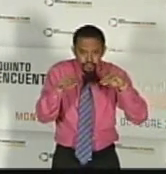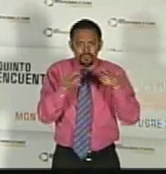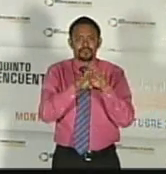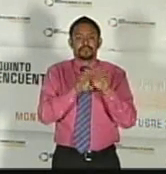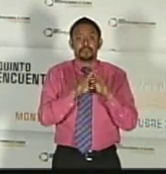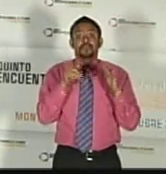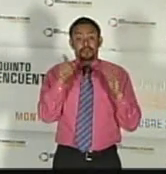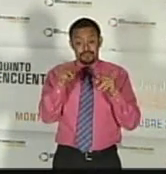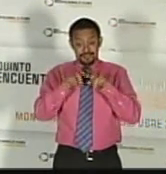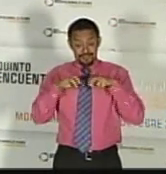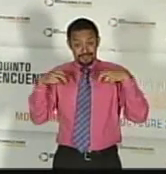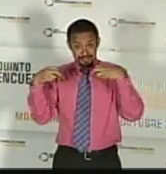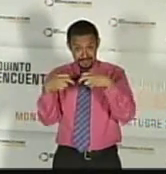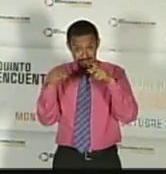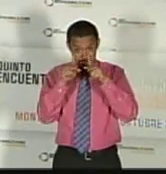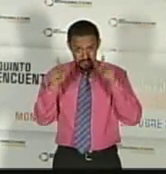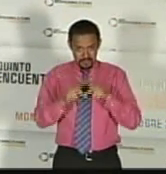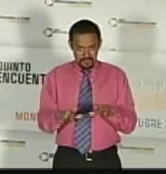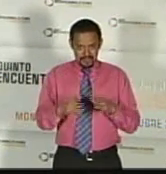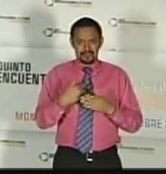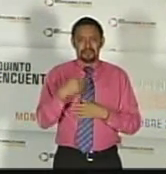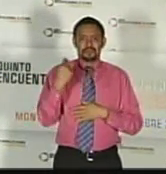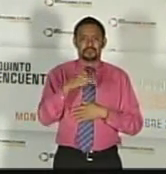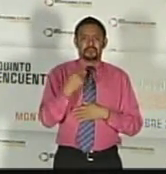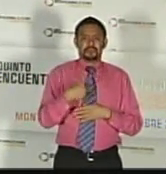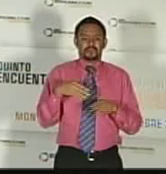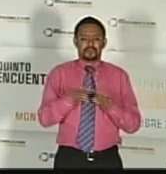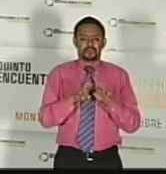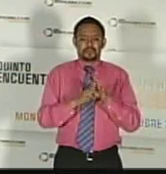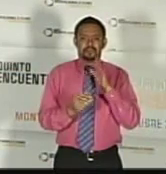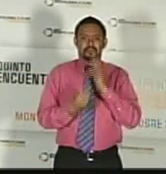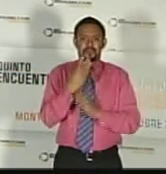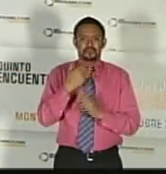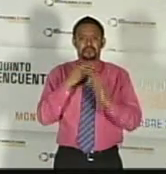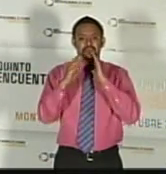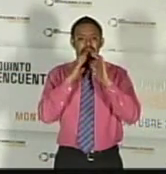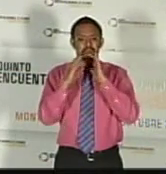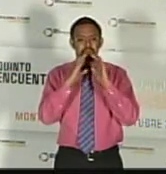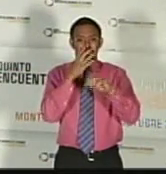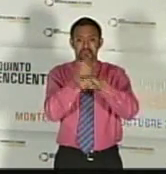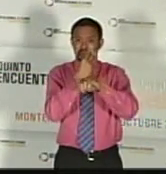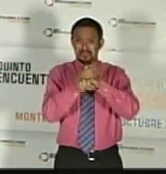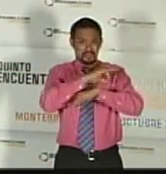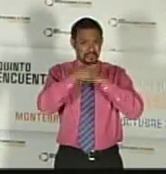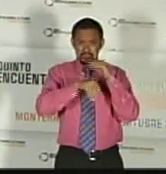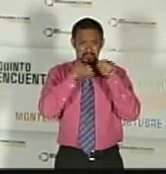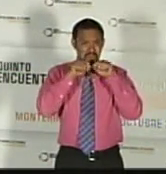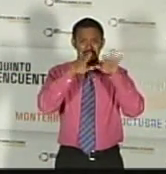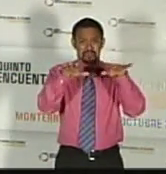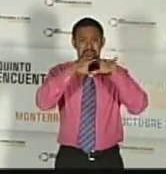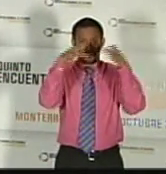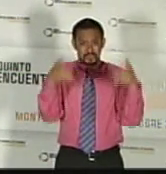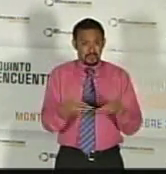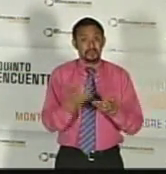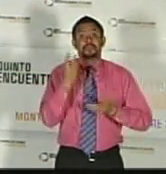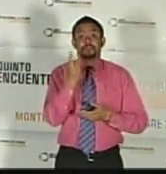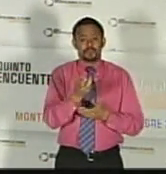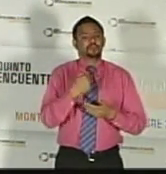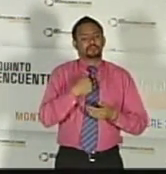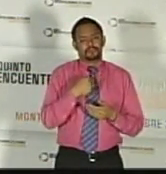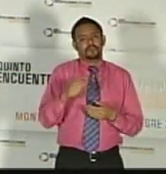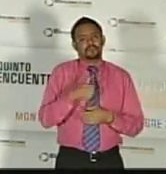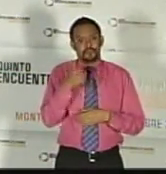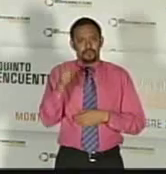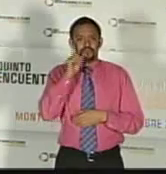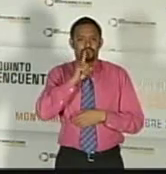de paz vamos a rastrear las innovaciones, las comunicaciones, las soluciones y comunicar todo lo que es bueno en el mundo. Y de hecho yo era la otra